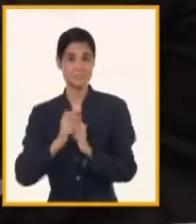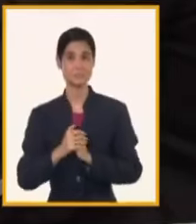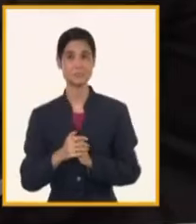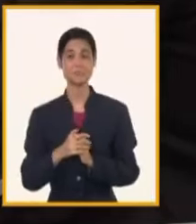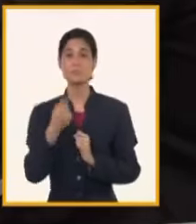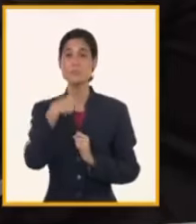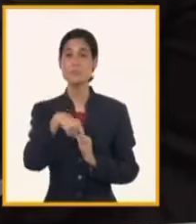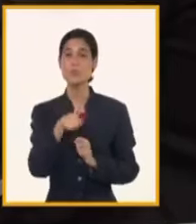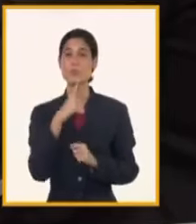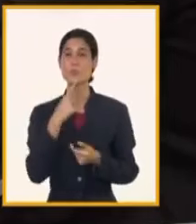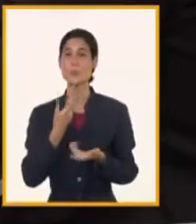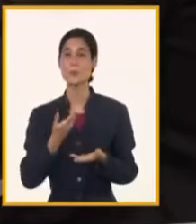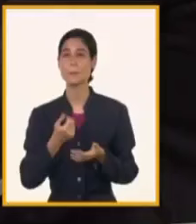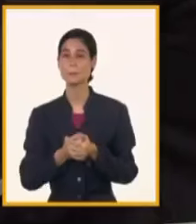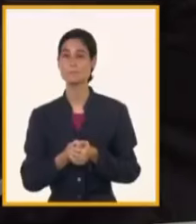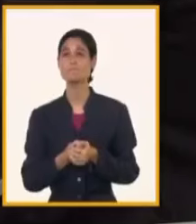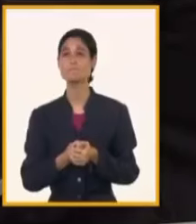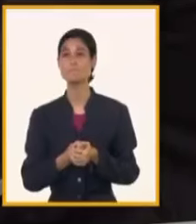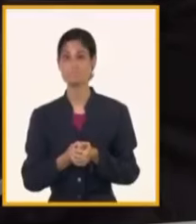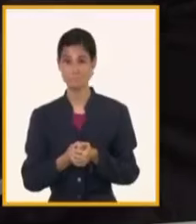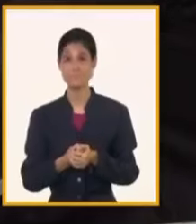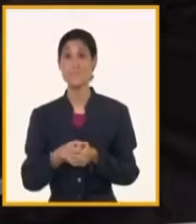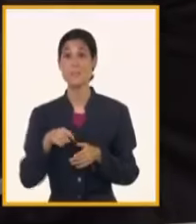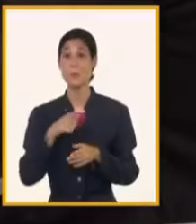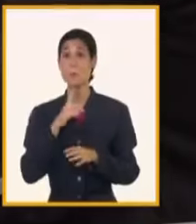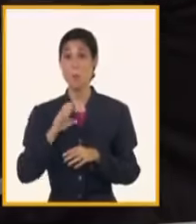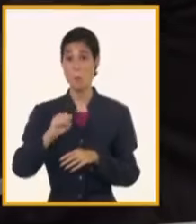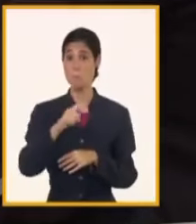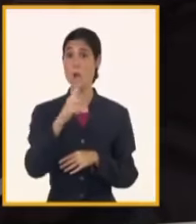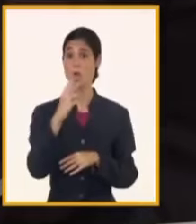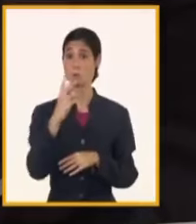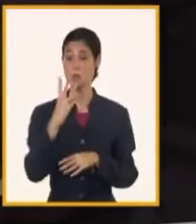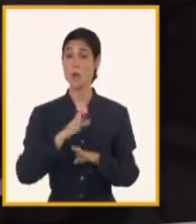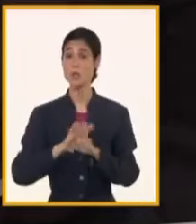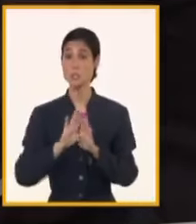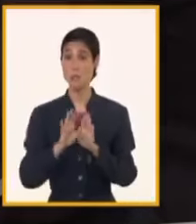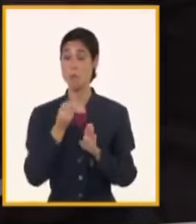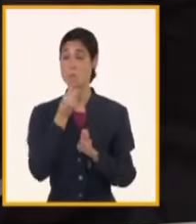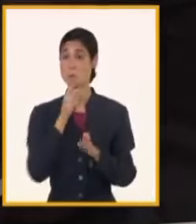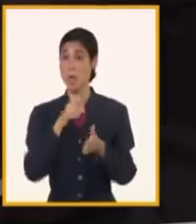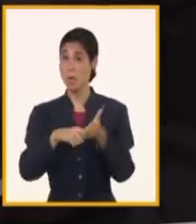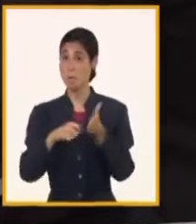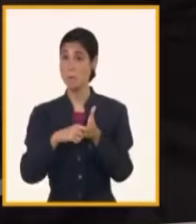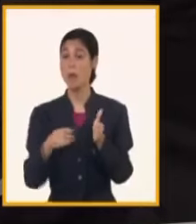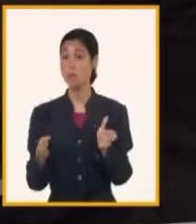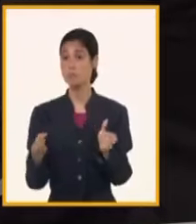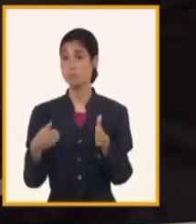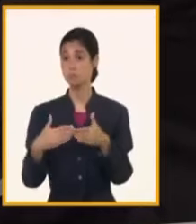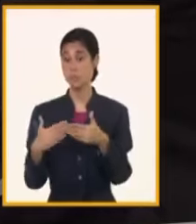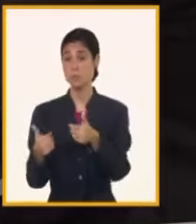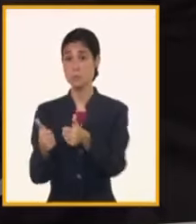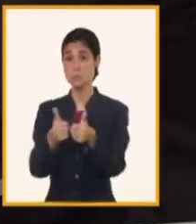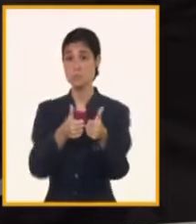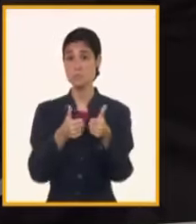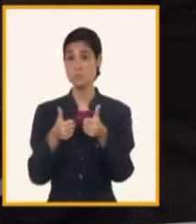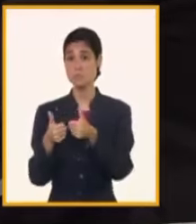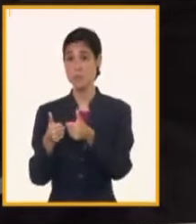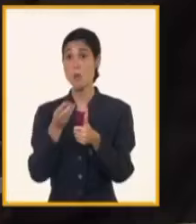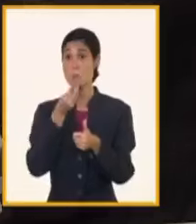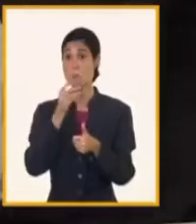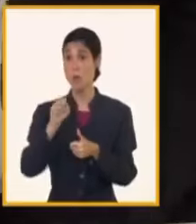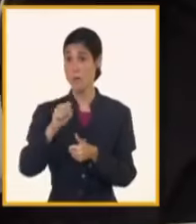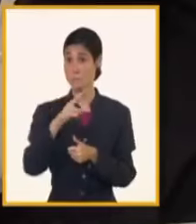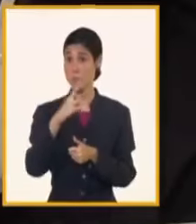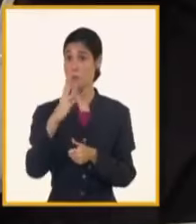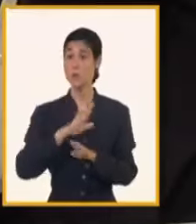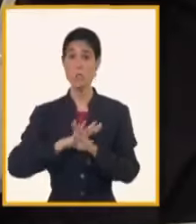igual y nosotros decimos que si se cierra la la madrugada decir que se sirve en la madrugada de hoy se puede servir la se puede servir